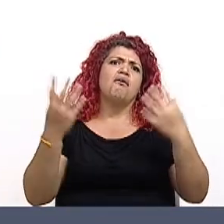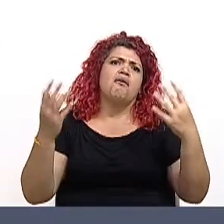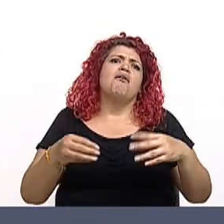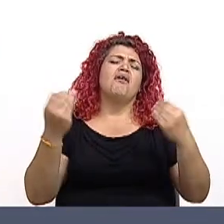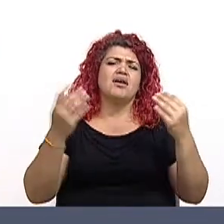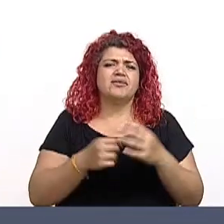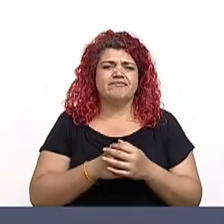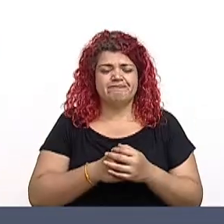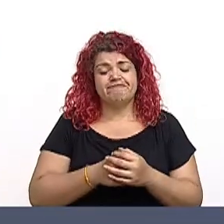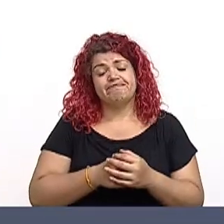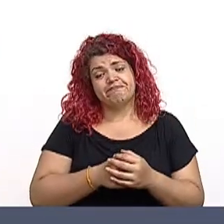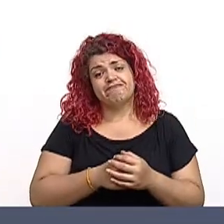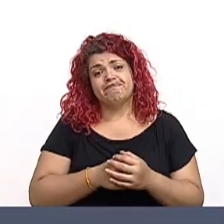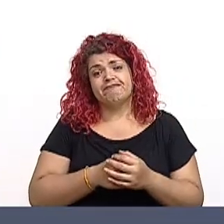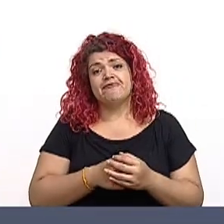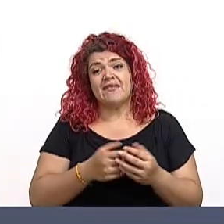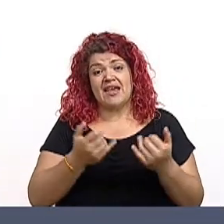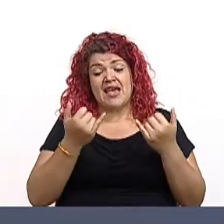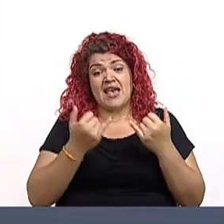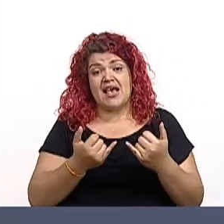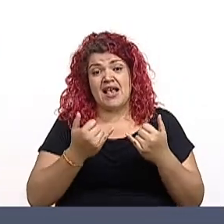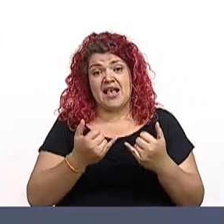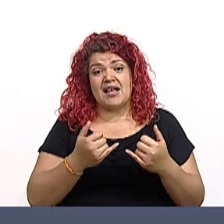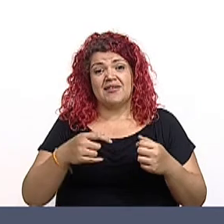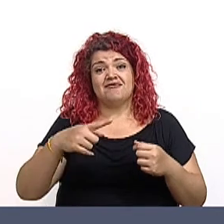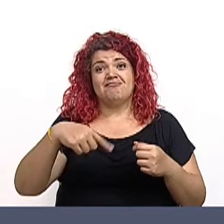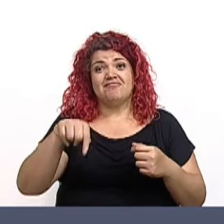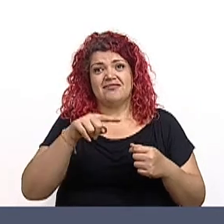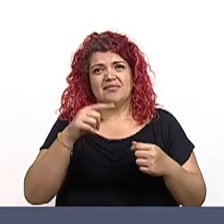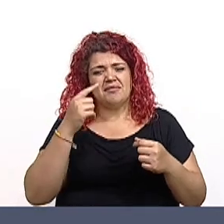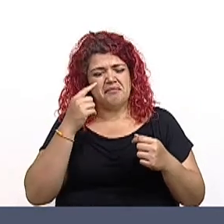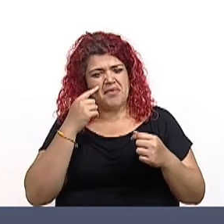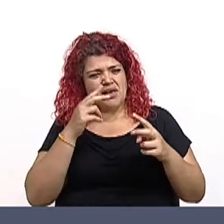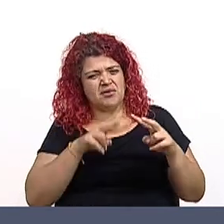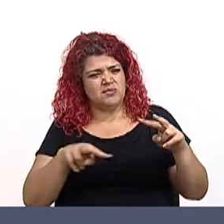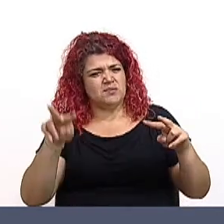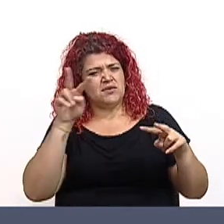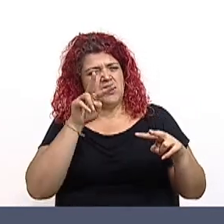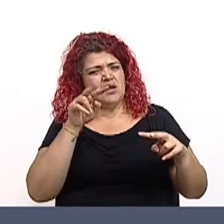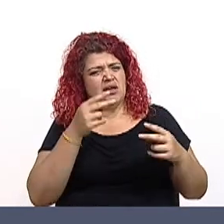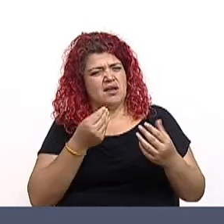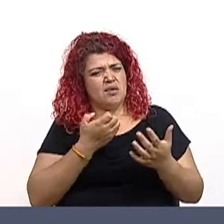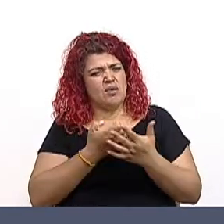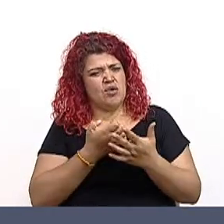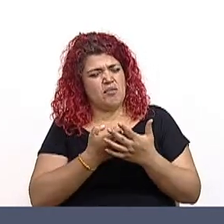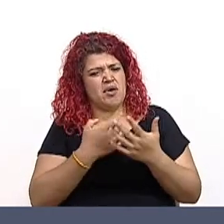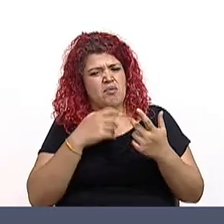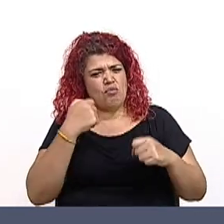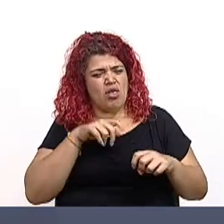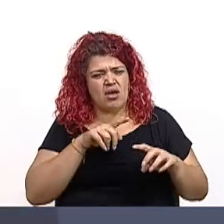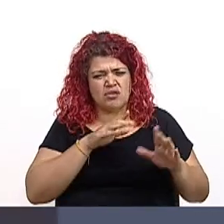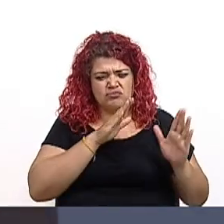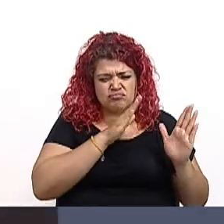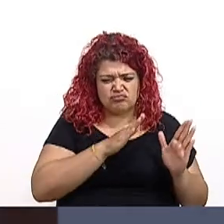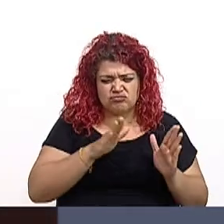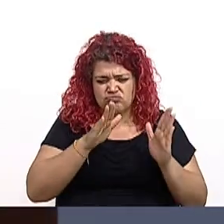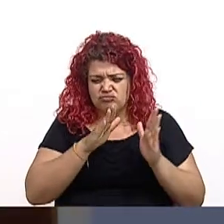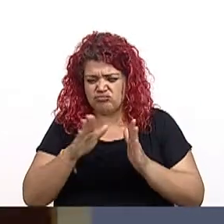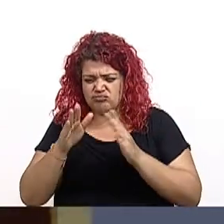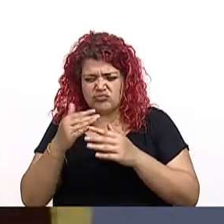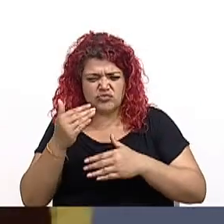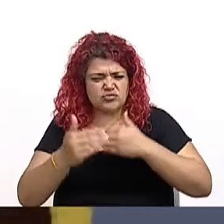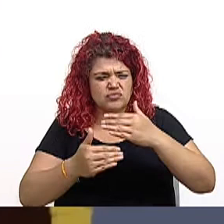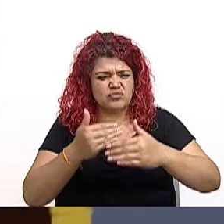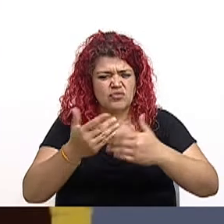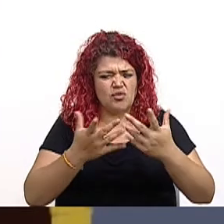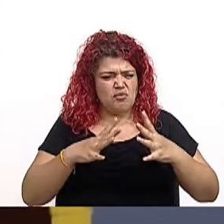cualquier caso, las condiciones actuales sugieren la relevancia y las ventajas económicas de instrumentar y planificar procesos de adaptación a